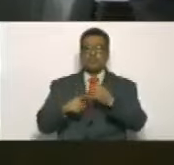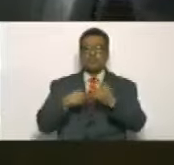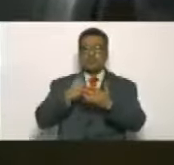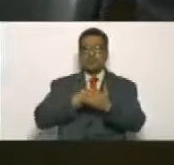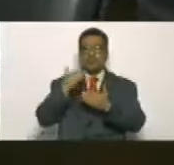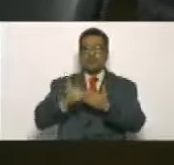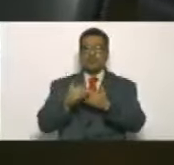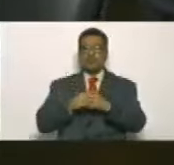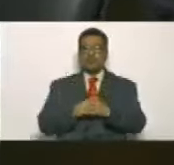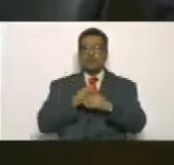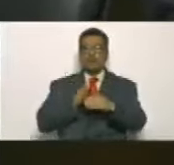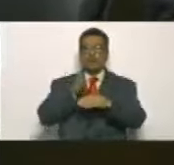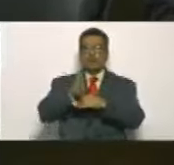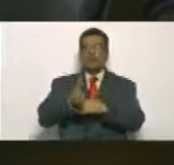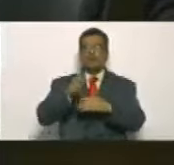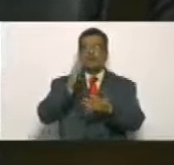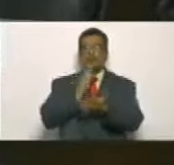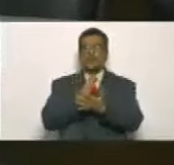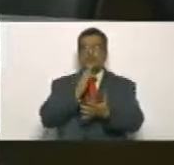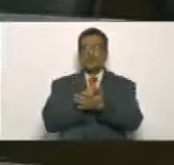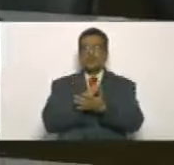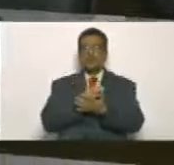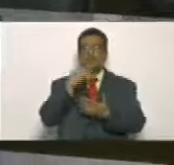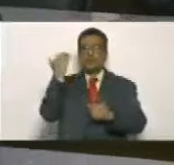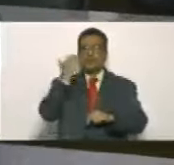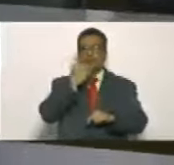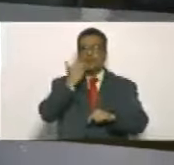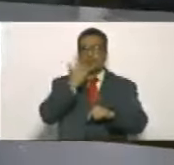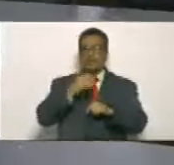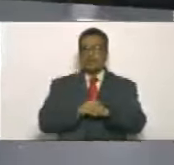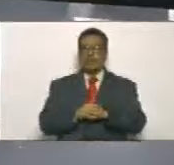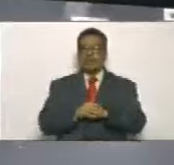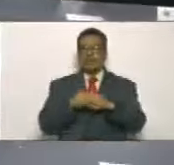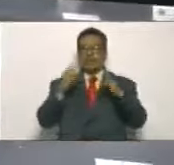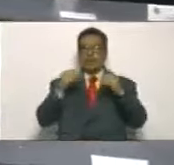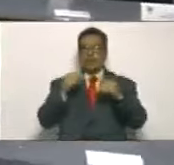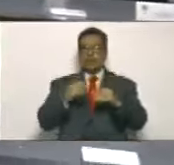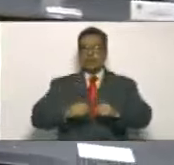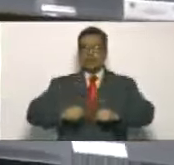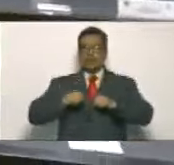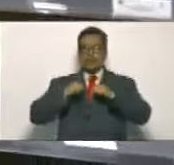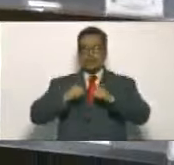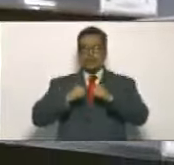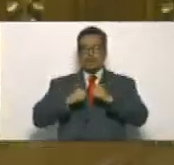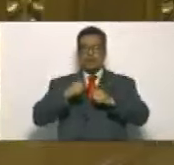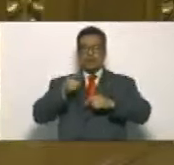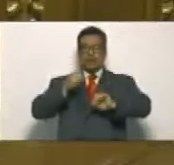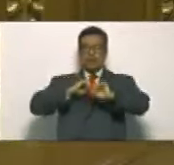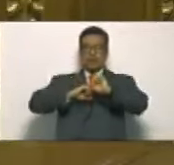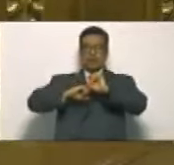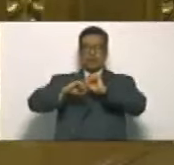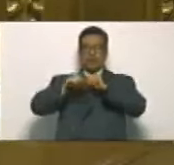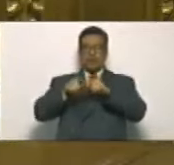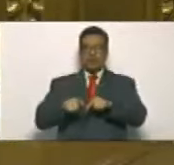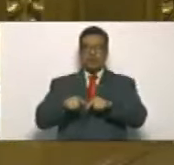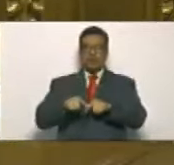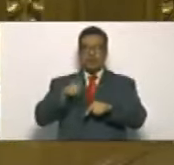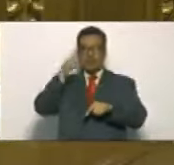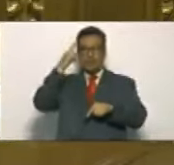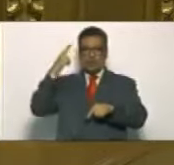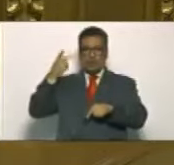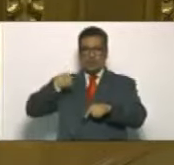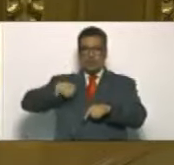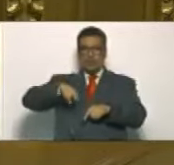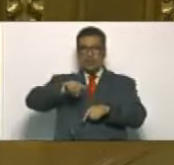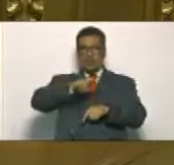plan. Salimos siempre sonrientes y con mucha gallardía a defender el honor de